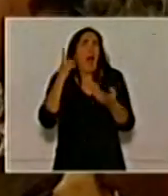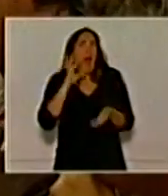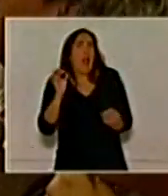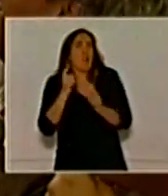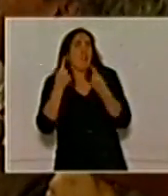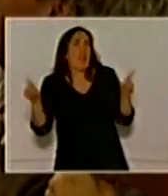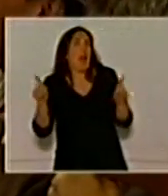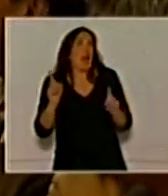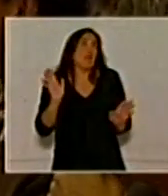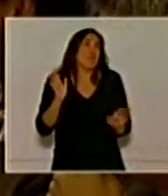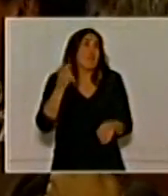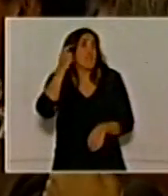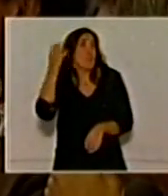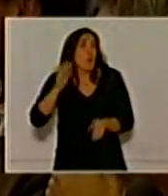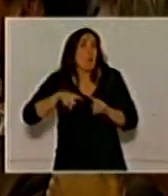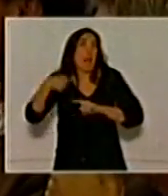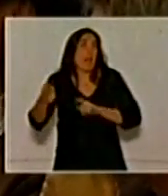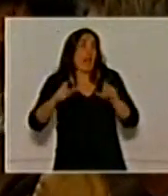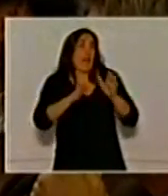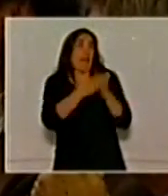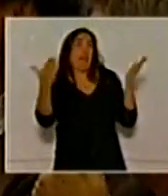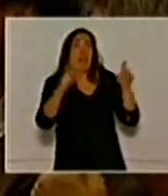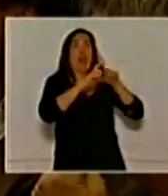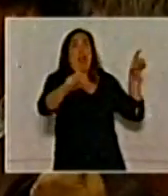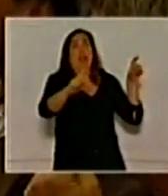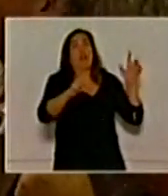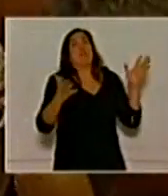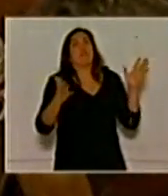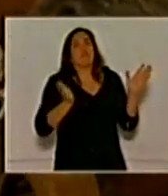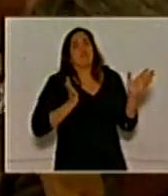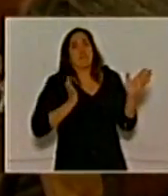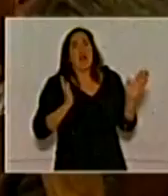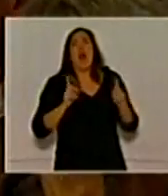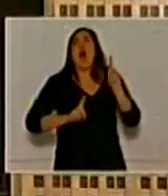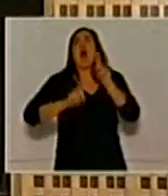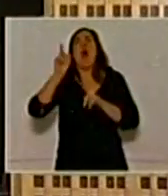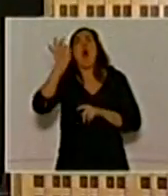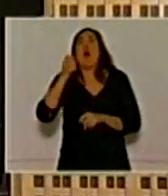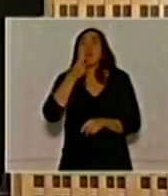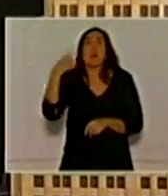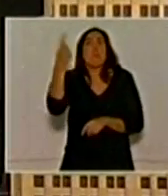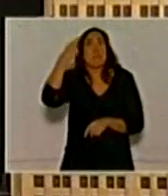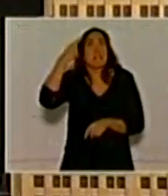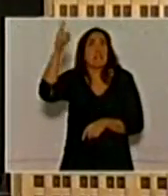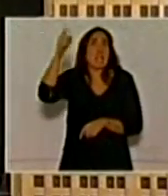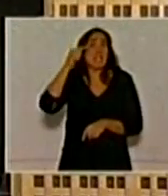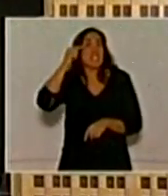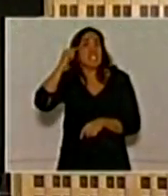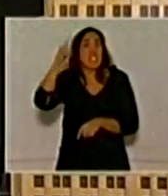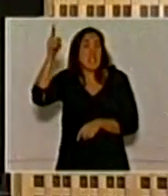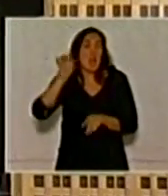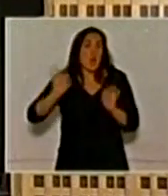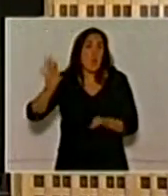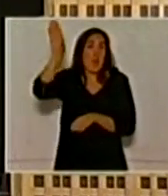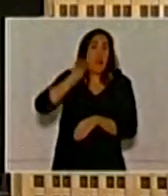titula Clarín. Van a ser como los chinos, van a permitir que solamente se tenga un hijo por persona, mañana nos titulan eso,